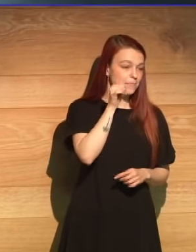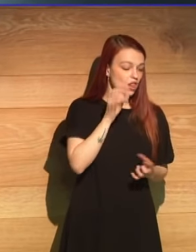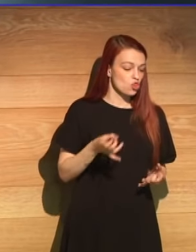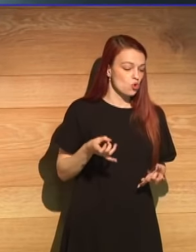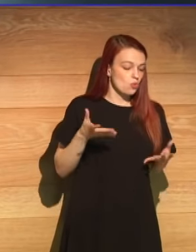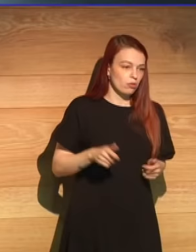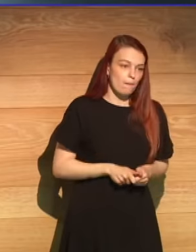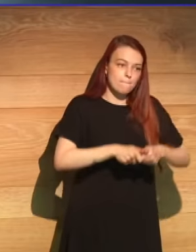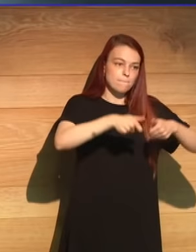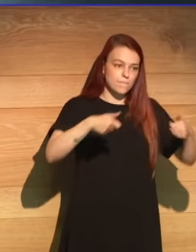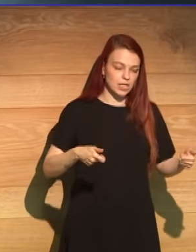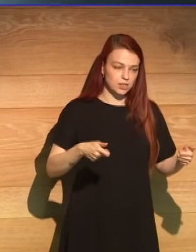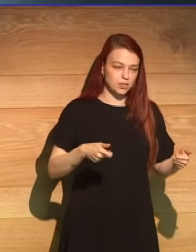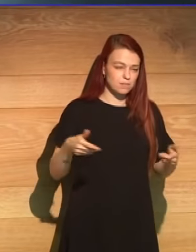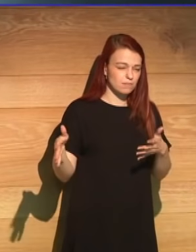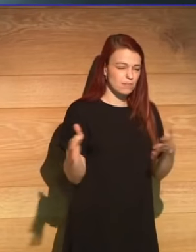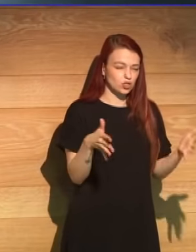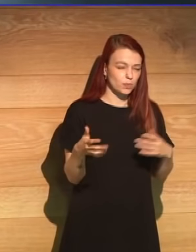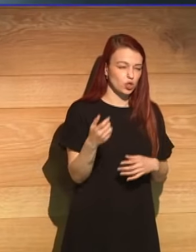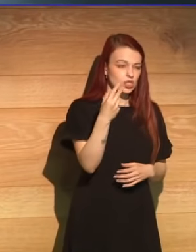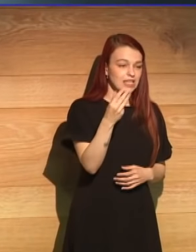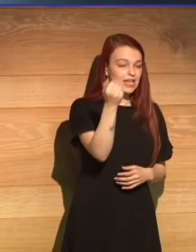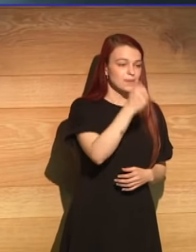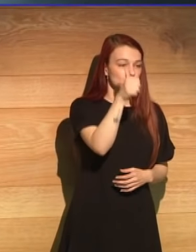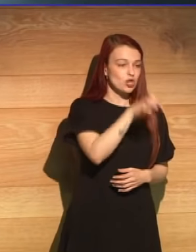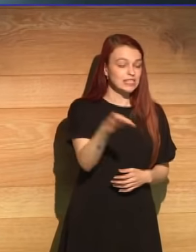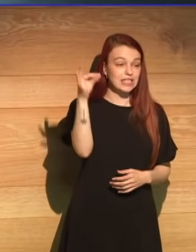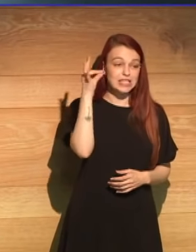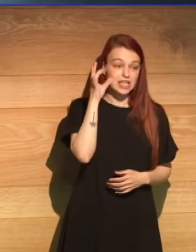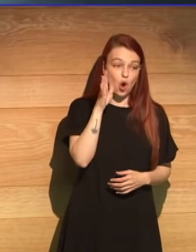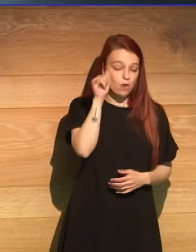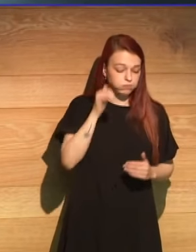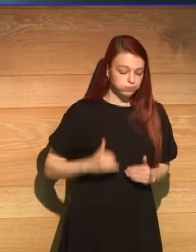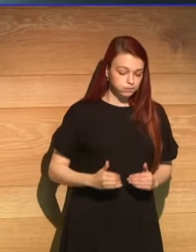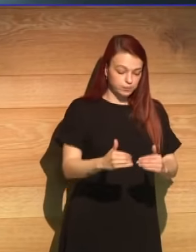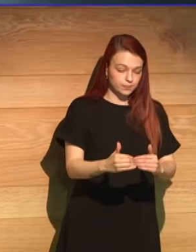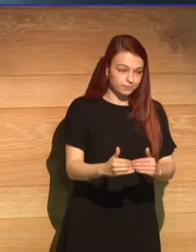¿no? La estimación es que 3 millones de niñas se habrán quedado embarazadas por culpa